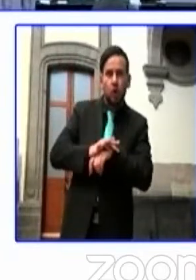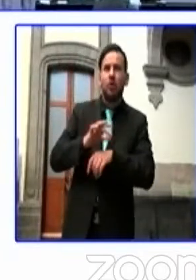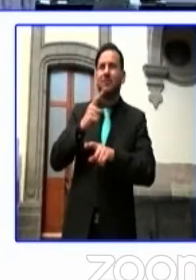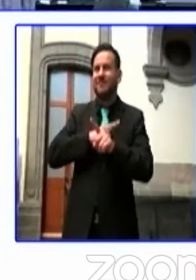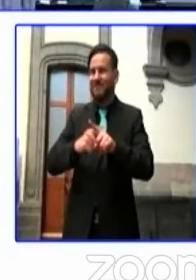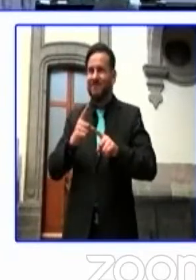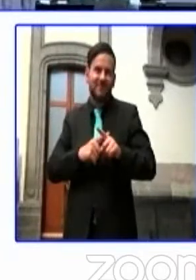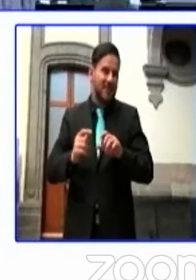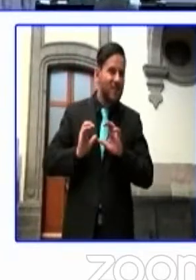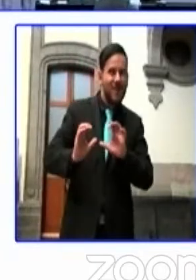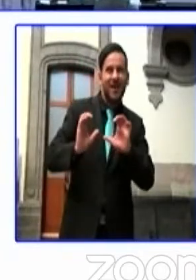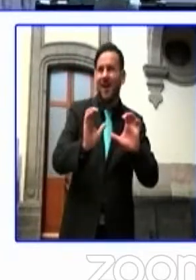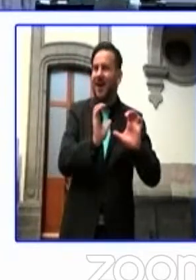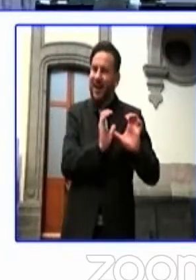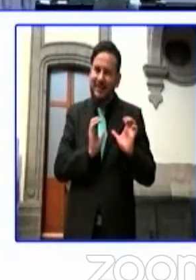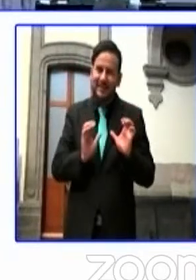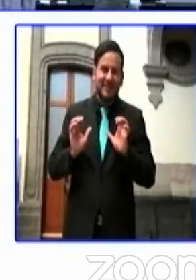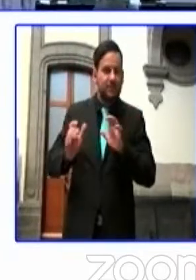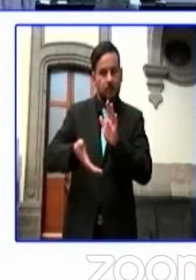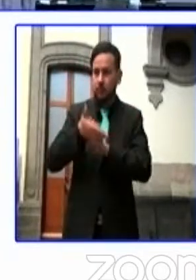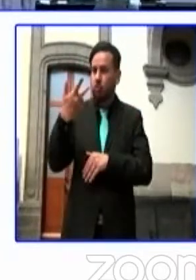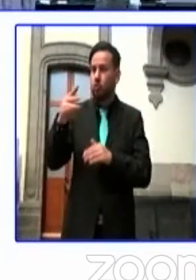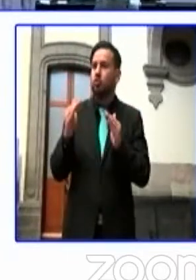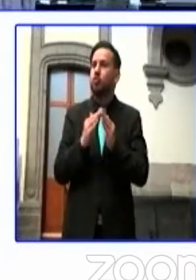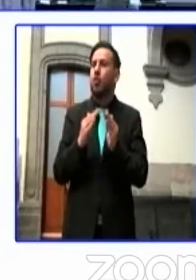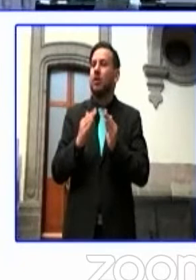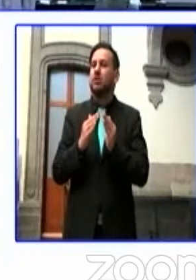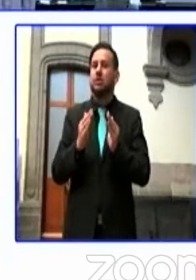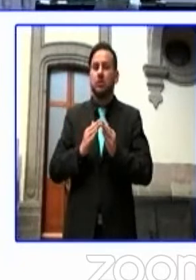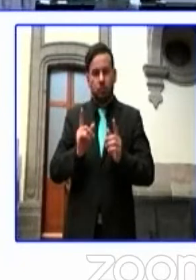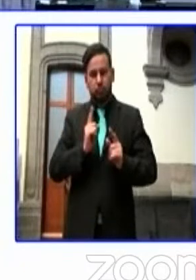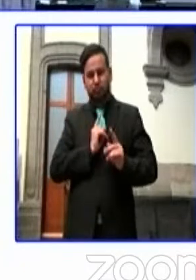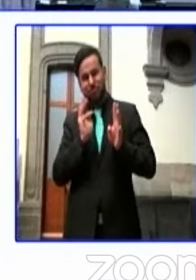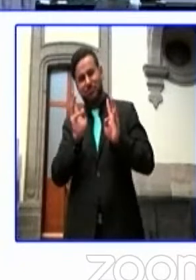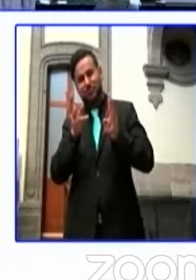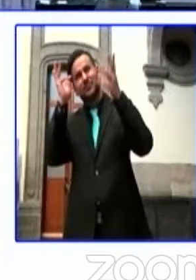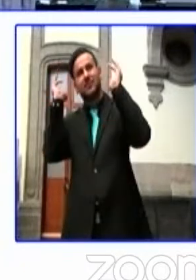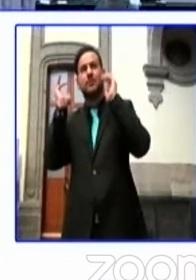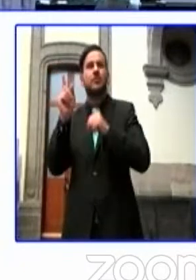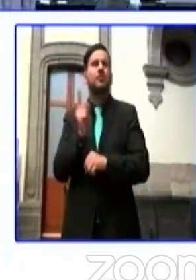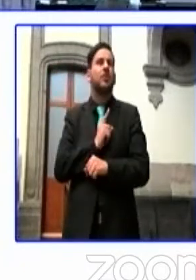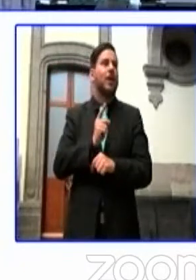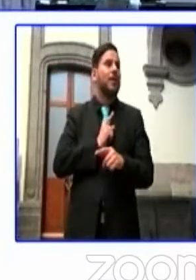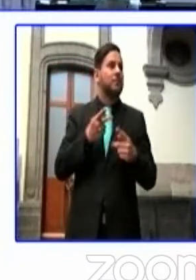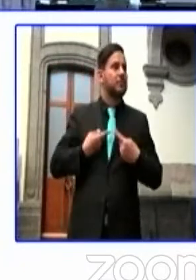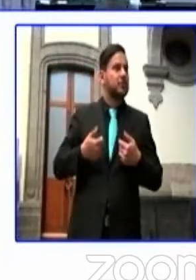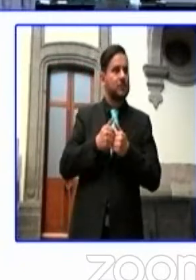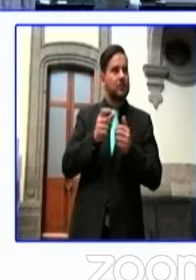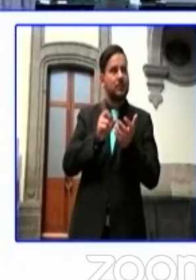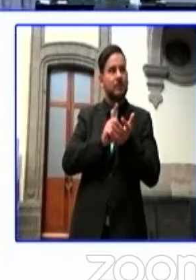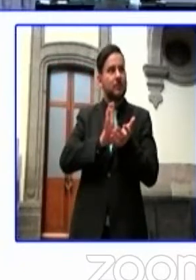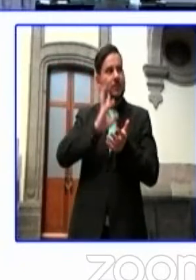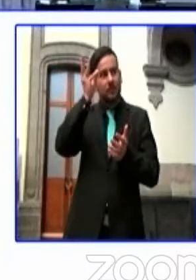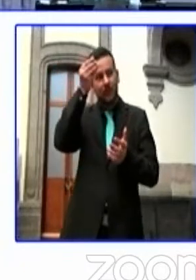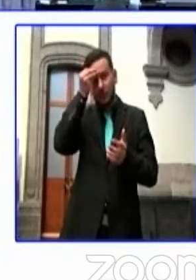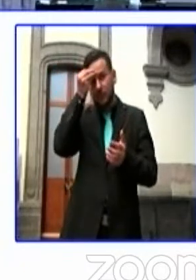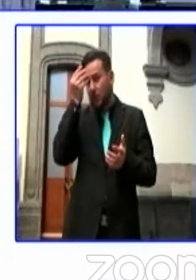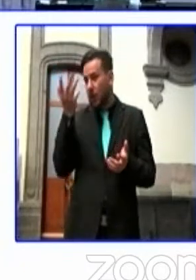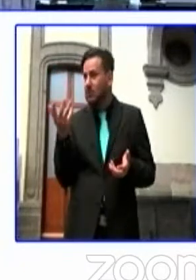cuidadores, porque les decían que se fueran a su casa y dejaron solas a las personas con discapacidad intelectual, sin